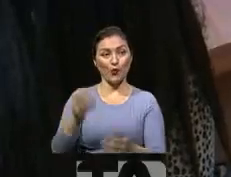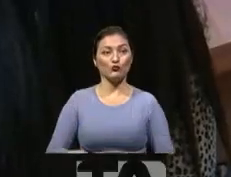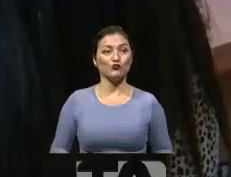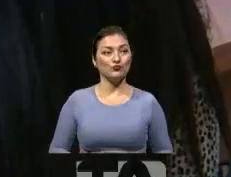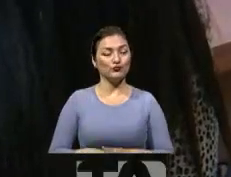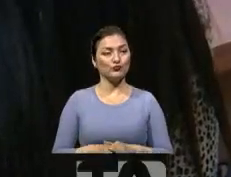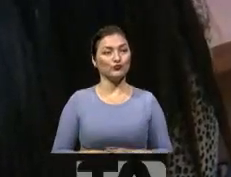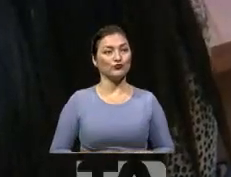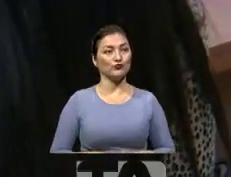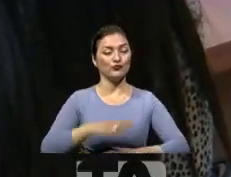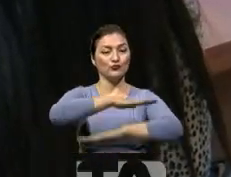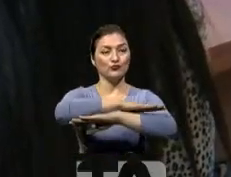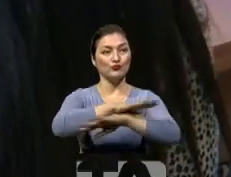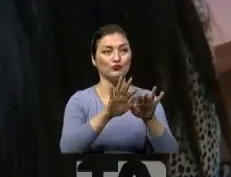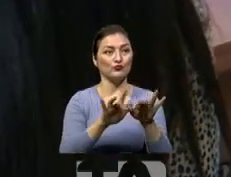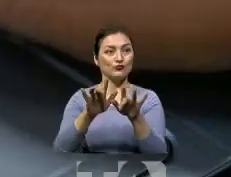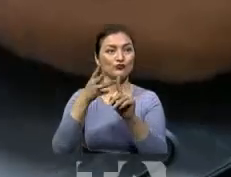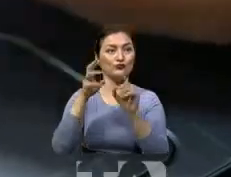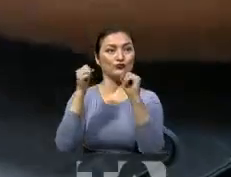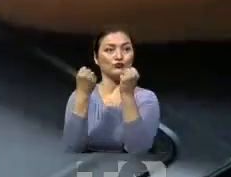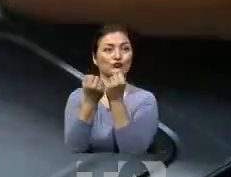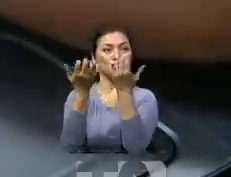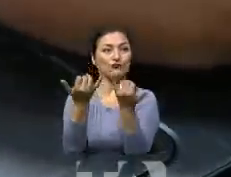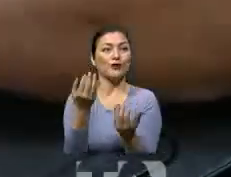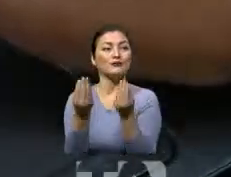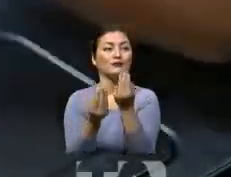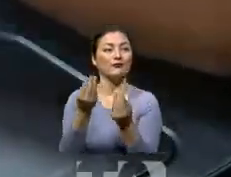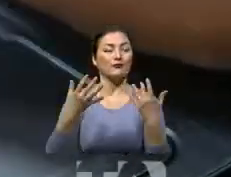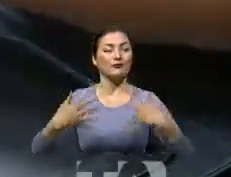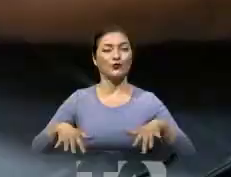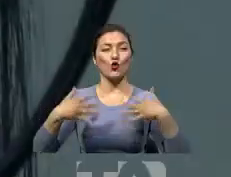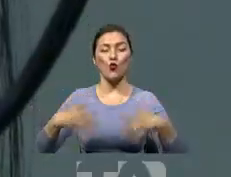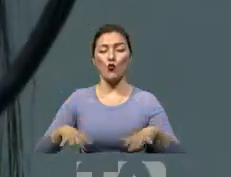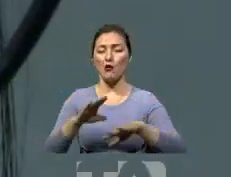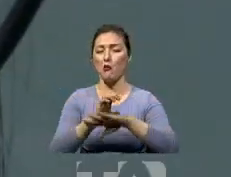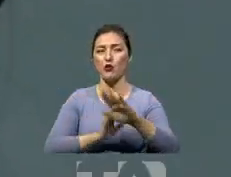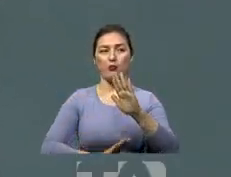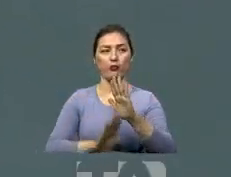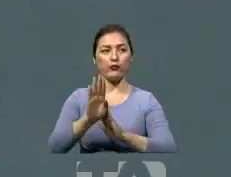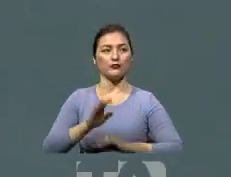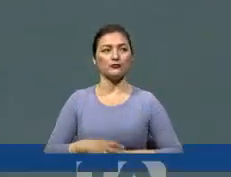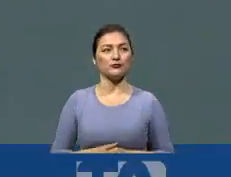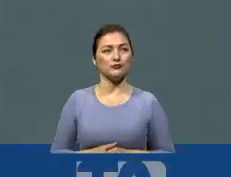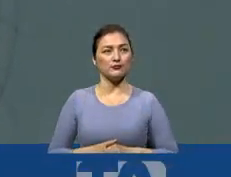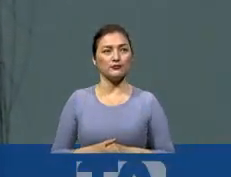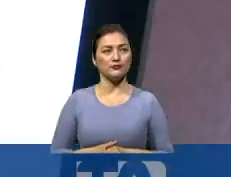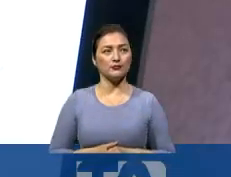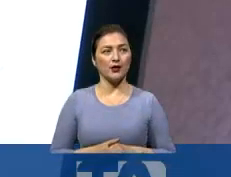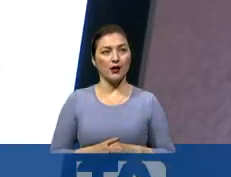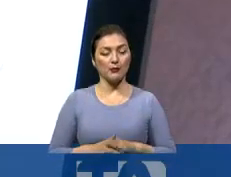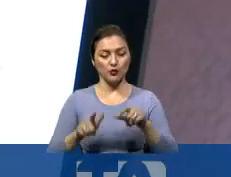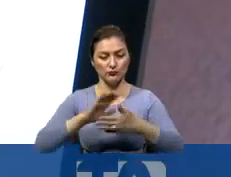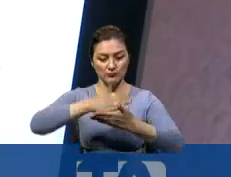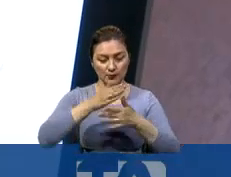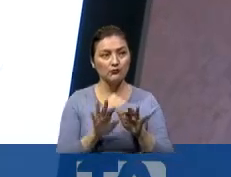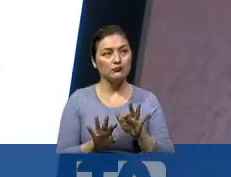a las plataformas digitales y redes sociales actualmente marcan tendencia en el país y el mundo hoy los cibernautas optan